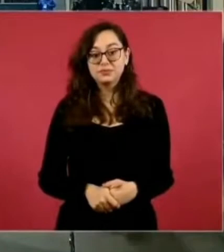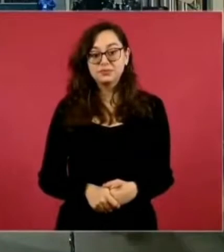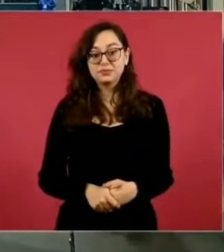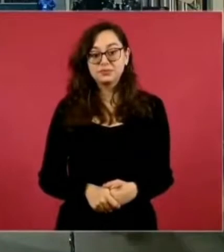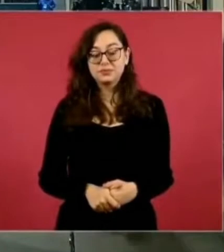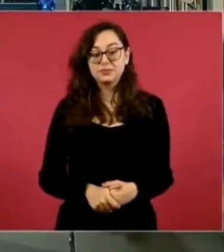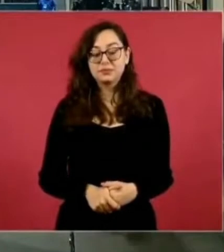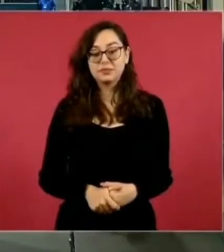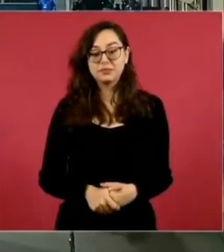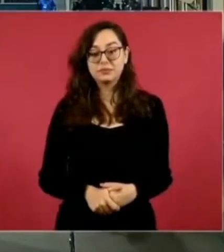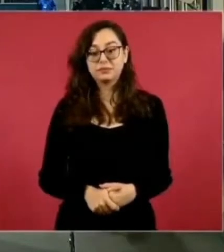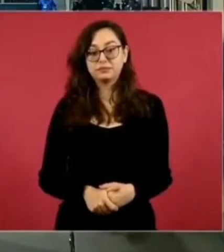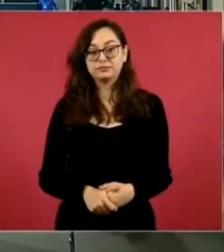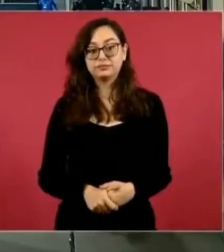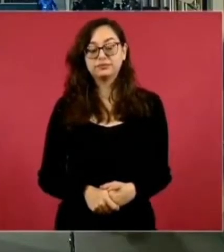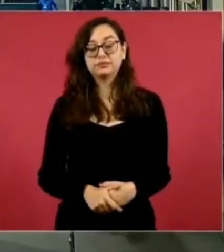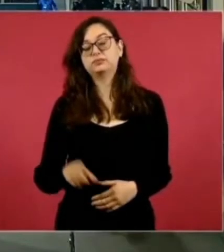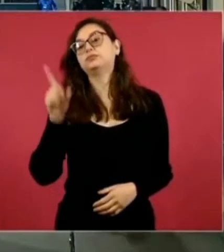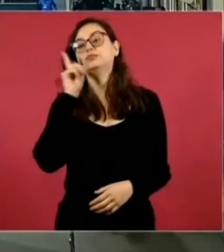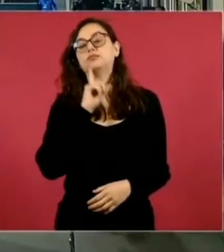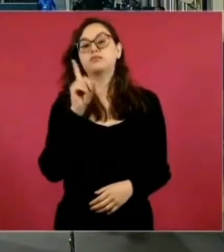doña Sara Pérez